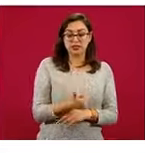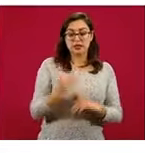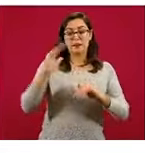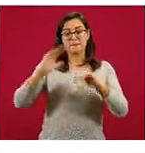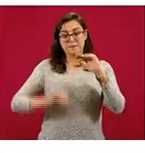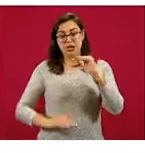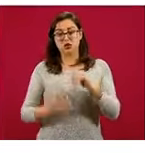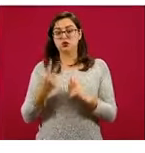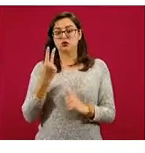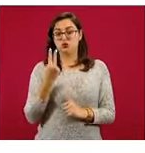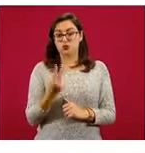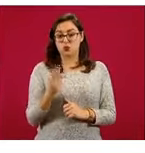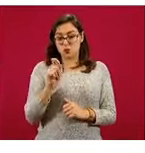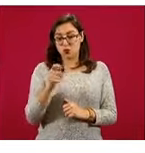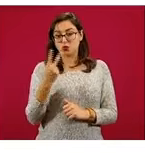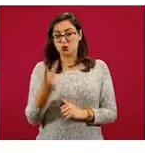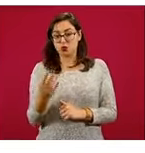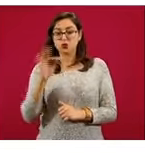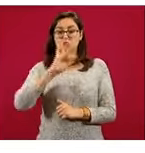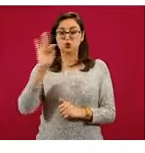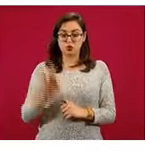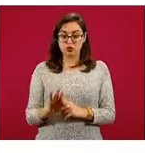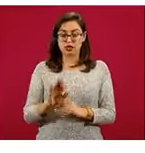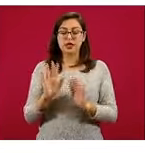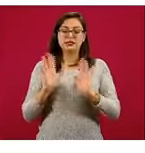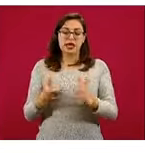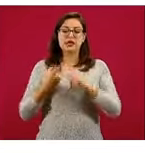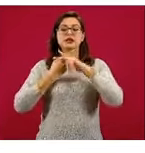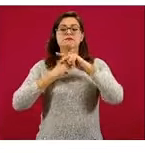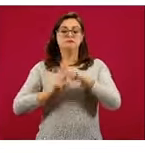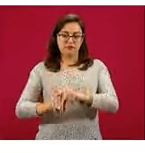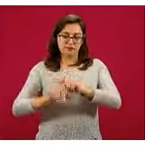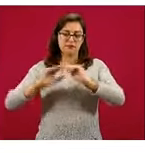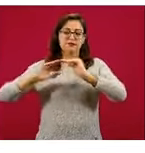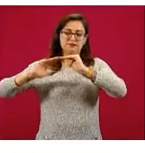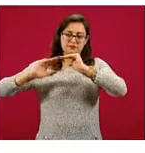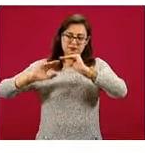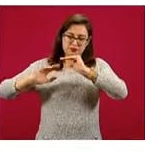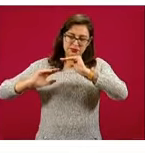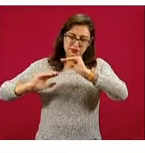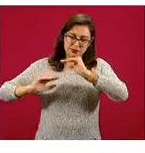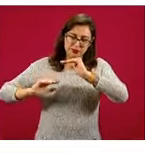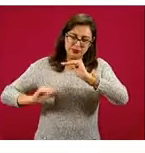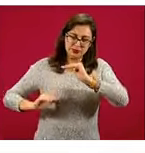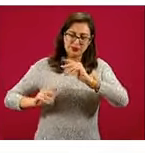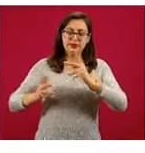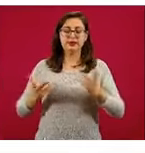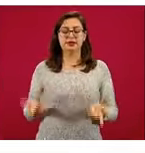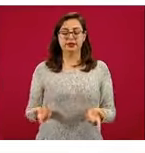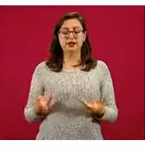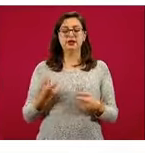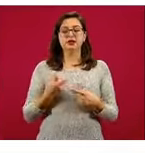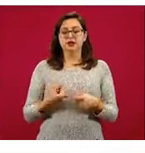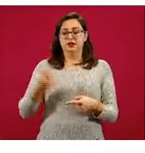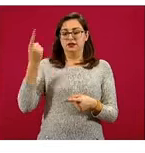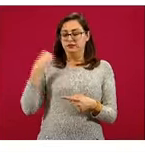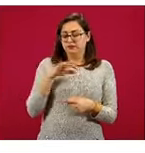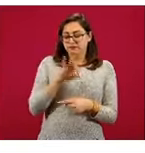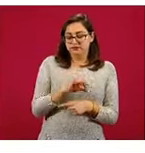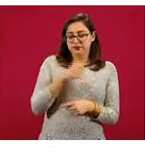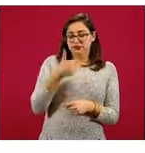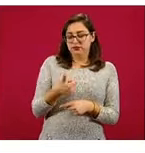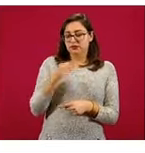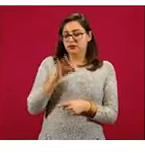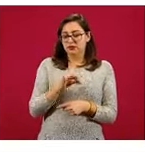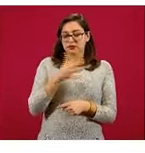0.2 puntos porcentuales. Apenas iniciamos con un descenso, como veíamos en la gráfica, precisamente entre las semana 46